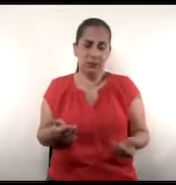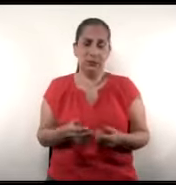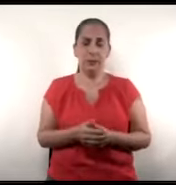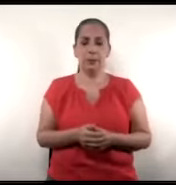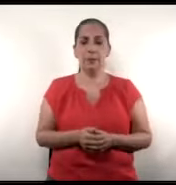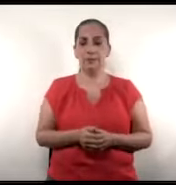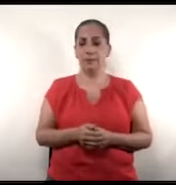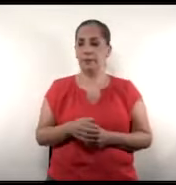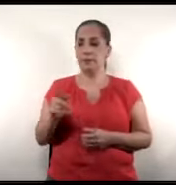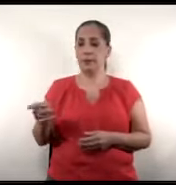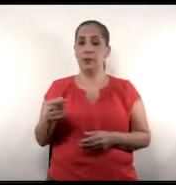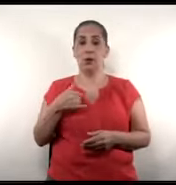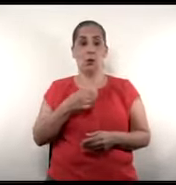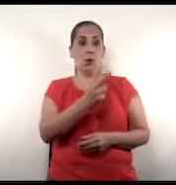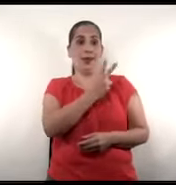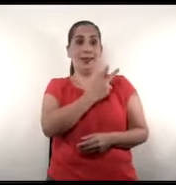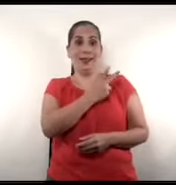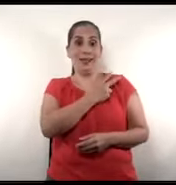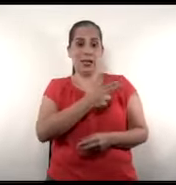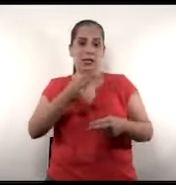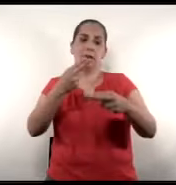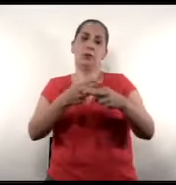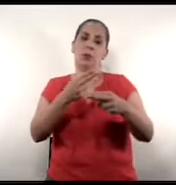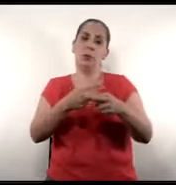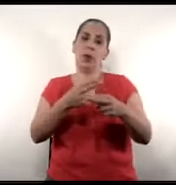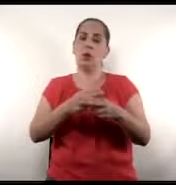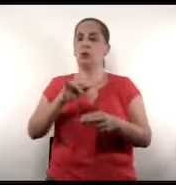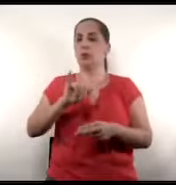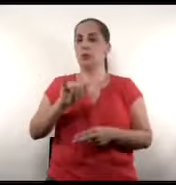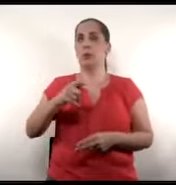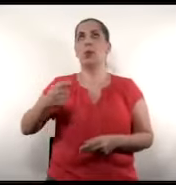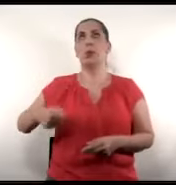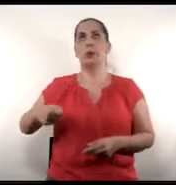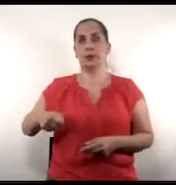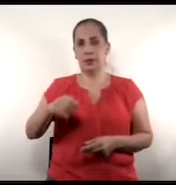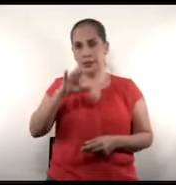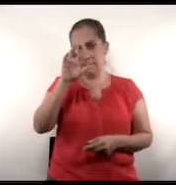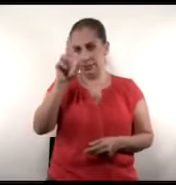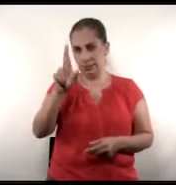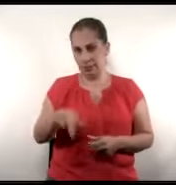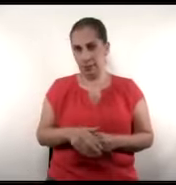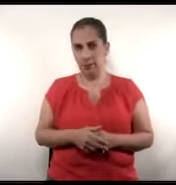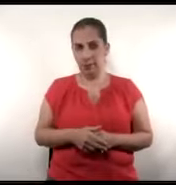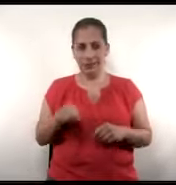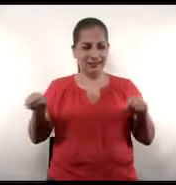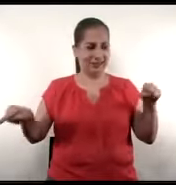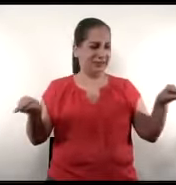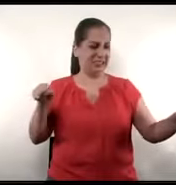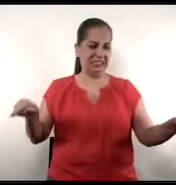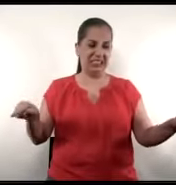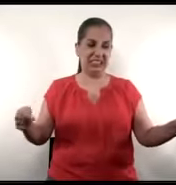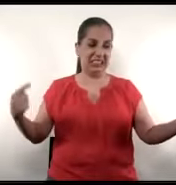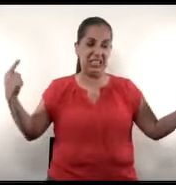Con jerarcas nombrados por un mismo presidente de la República, que se agarran de las